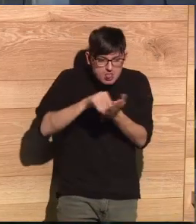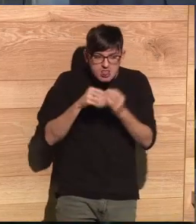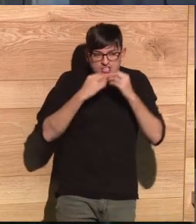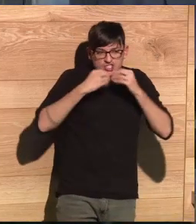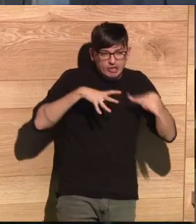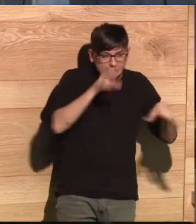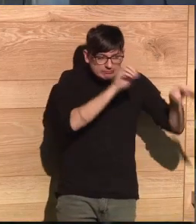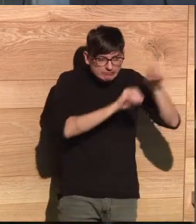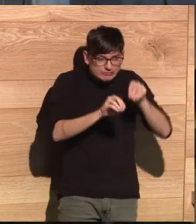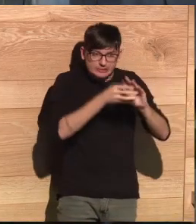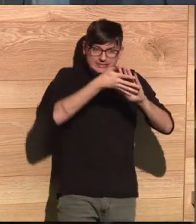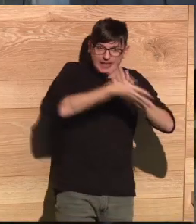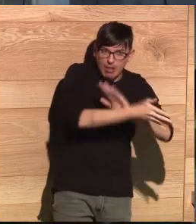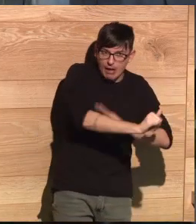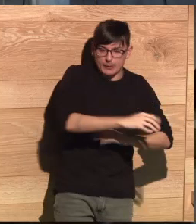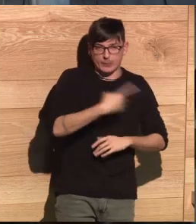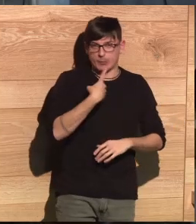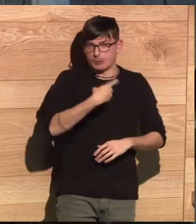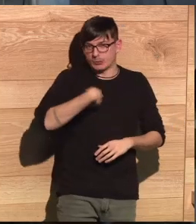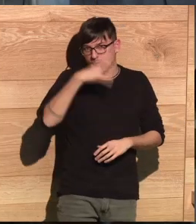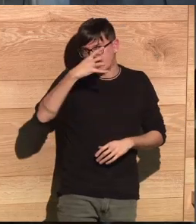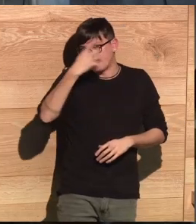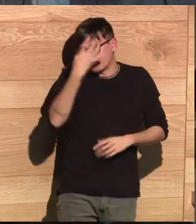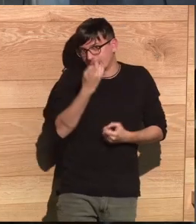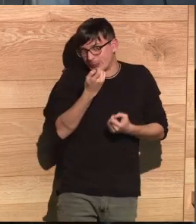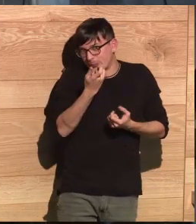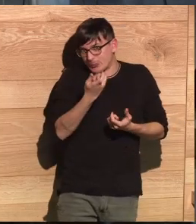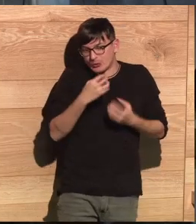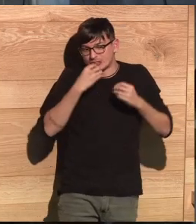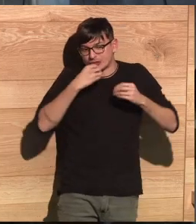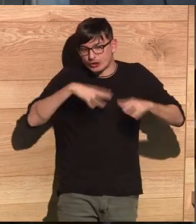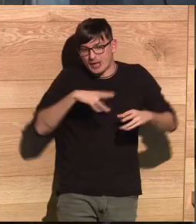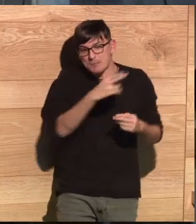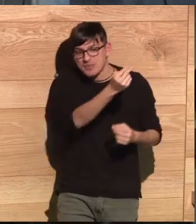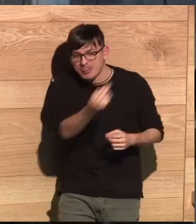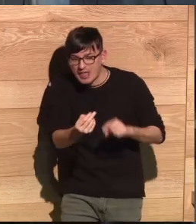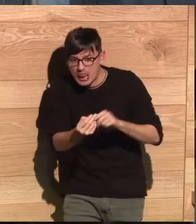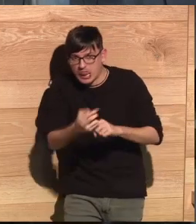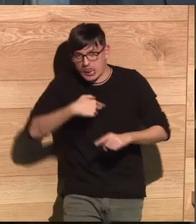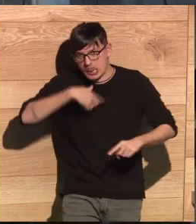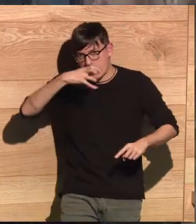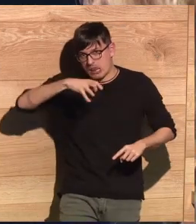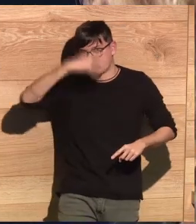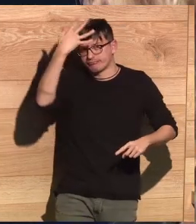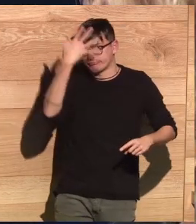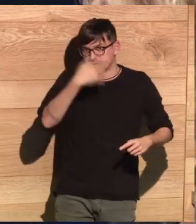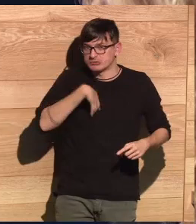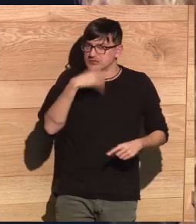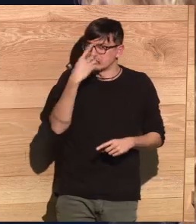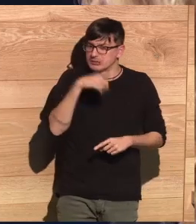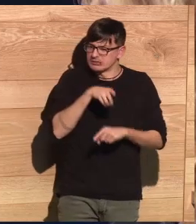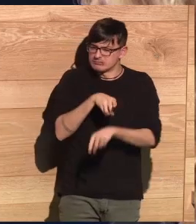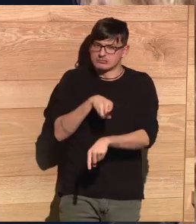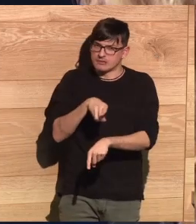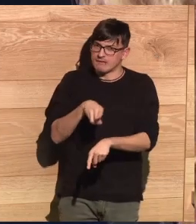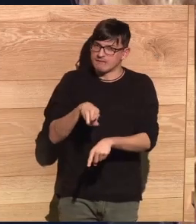que tuviera un poco de sentido. Entonces me inventé un poco esta historia del pincel, ¿no? Porque sí que sabía que contaban que a ella le gustaba